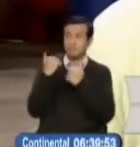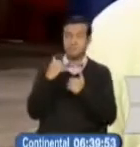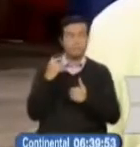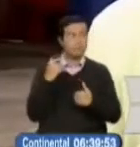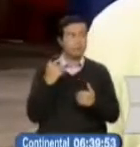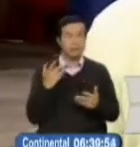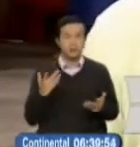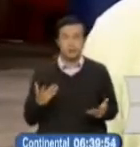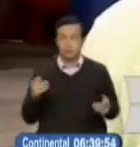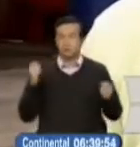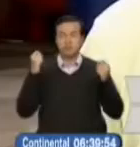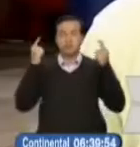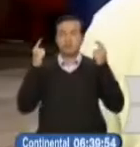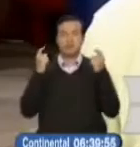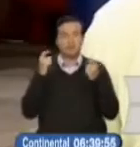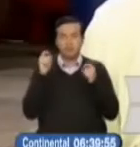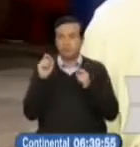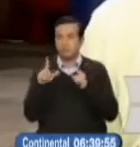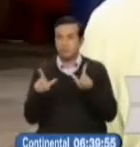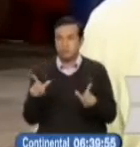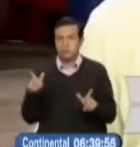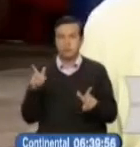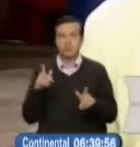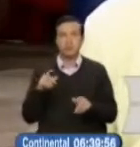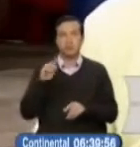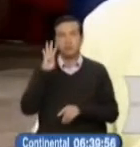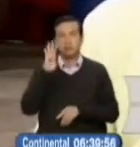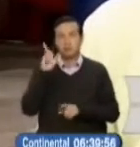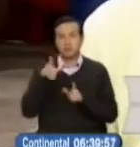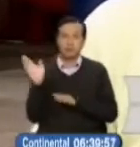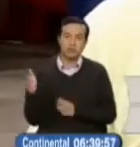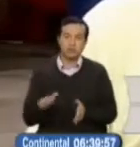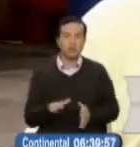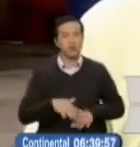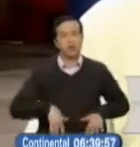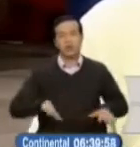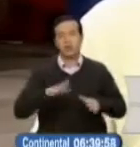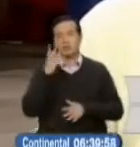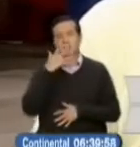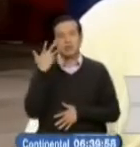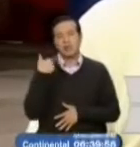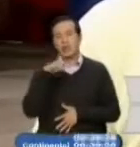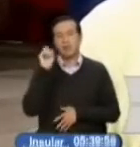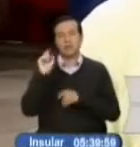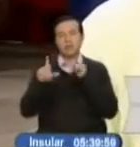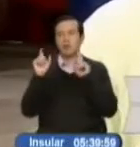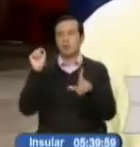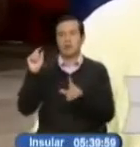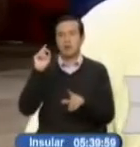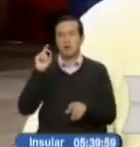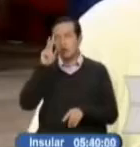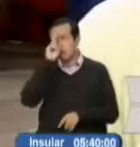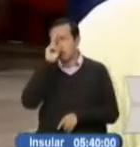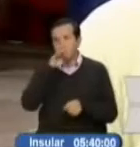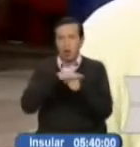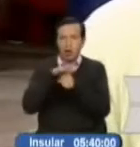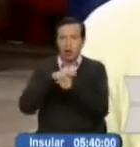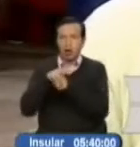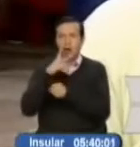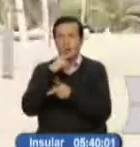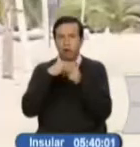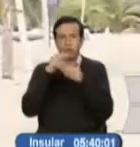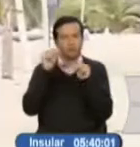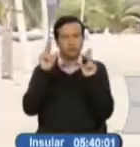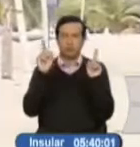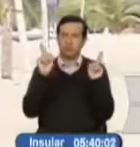se encuentre con la sorpresa que porque caen cuatro personas acá vamos a estafarlos, especular con los